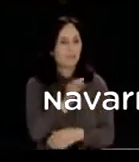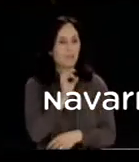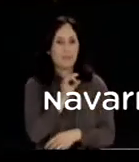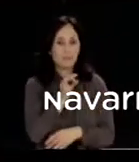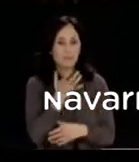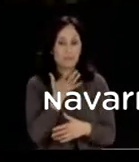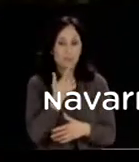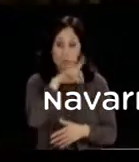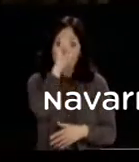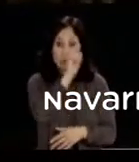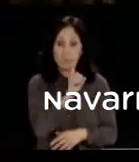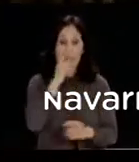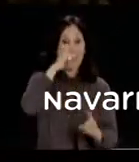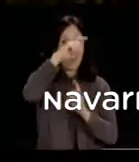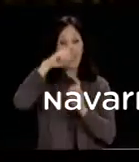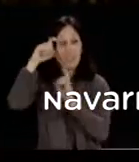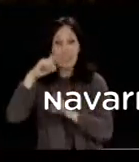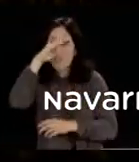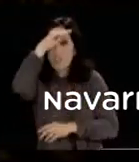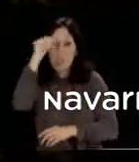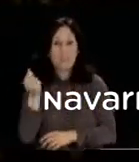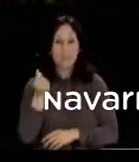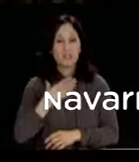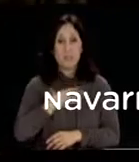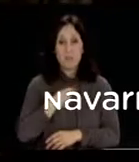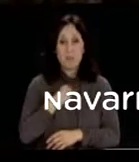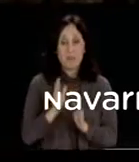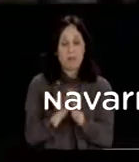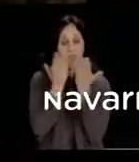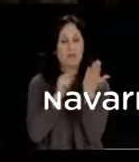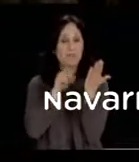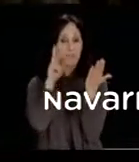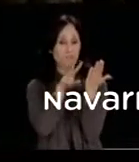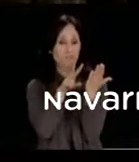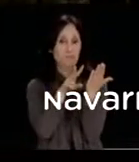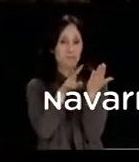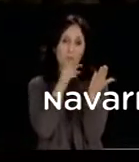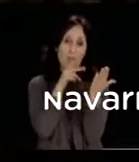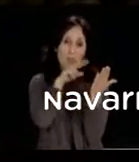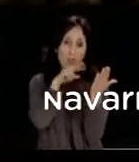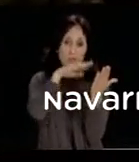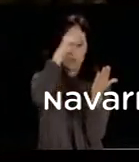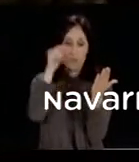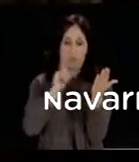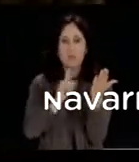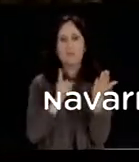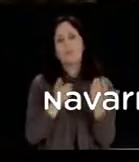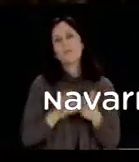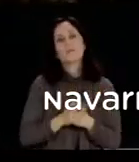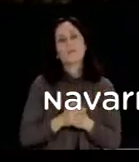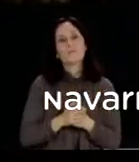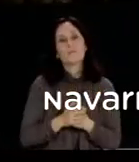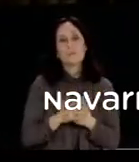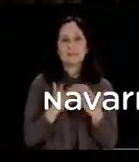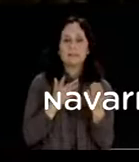sabemos. Pero de un año a otro se nos olvida, entonces hay que tener la chuleta para que no se nos olvide la letra. La canción no la sabemos de memoria,